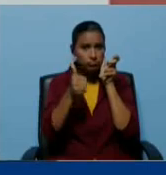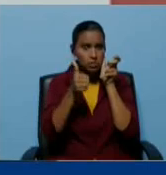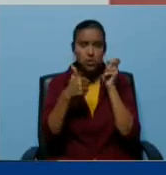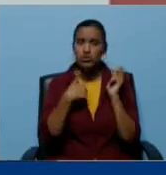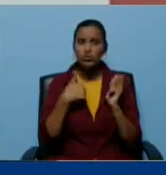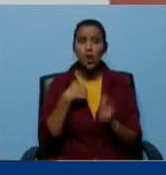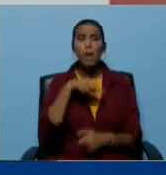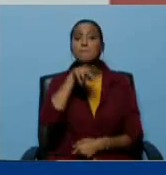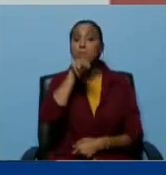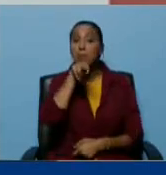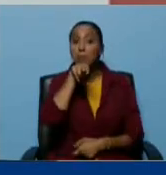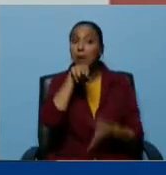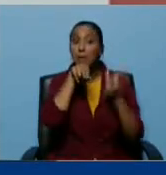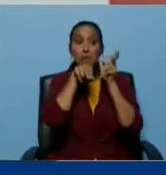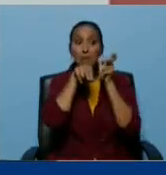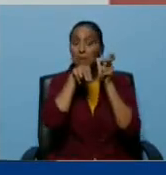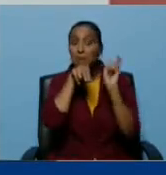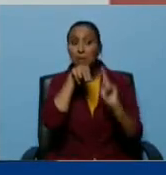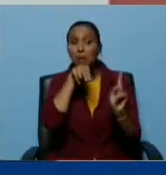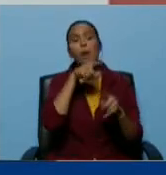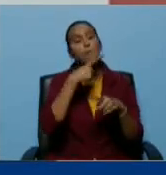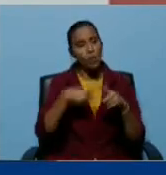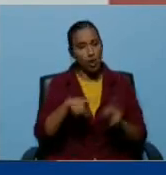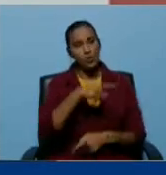escucho. Pero bueno, lo importante es que ustedes me escuchen.